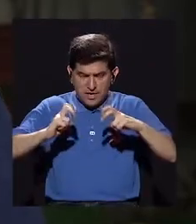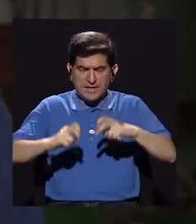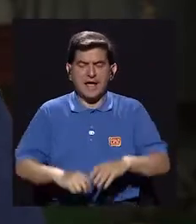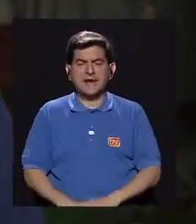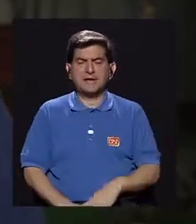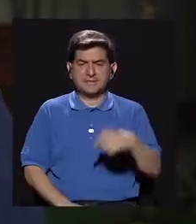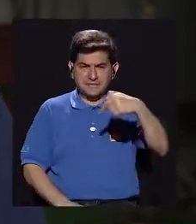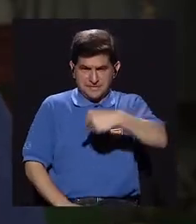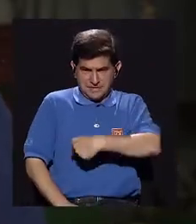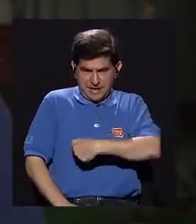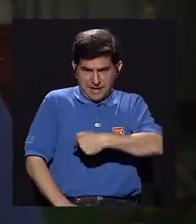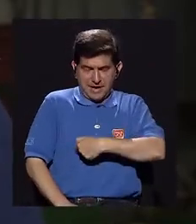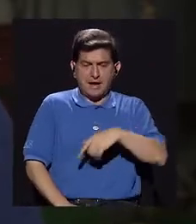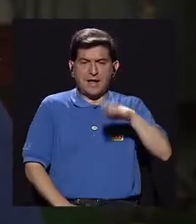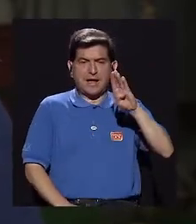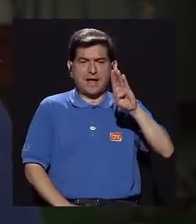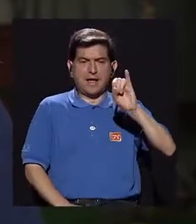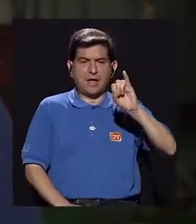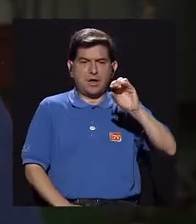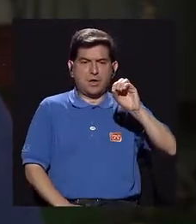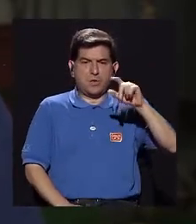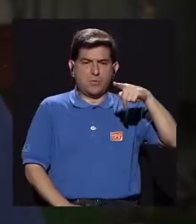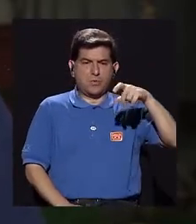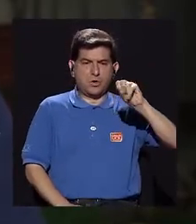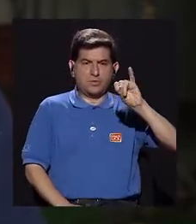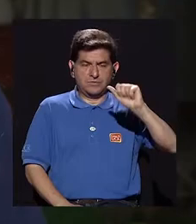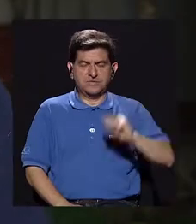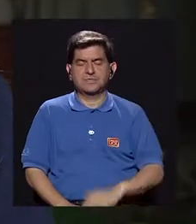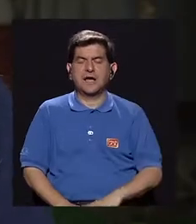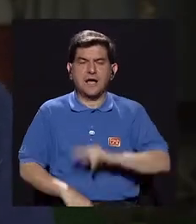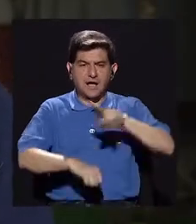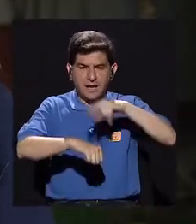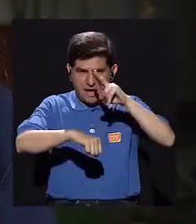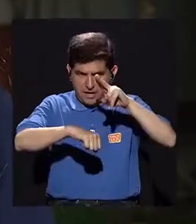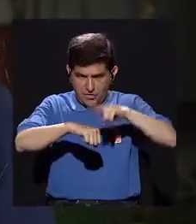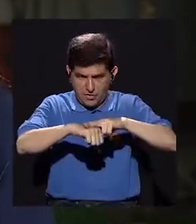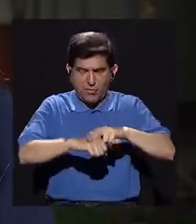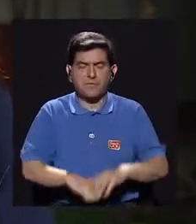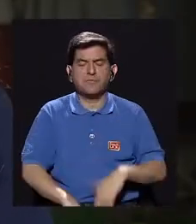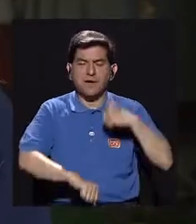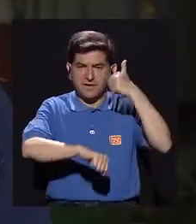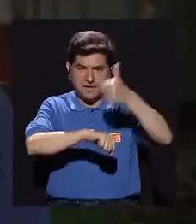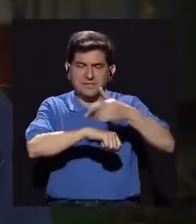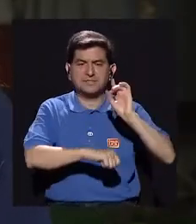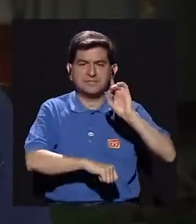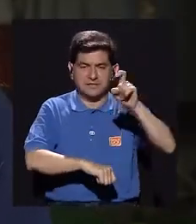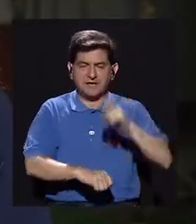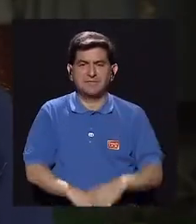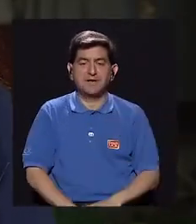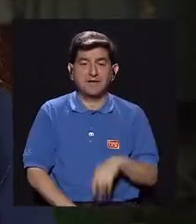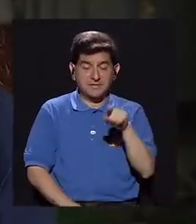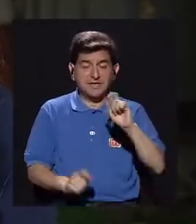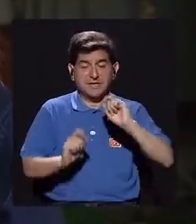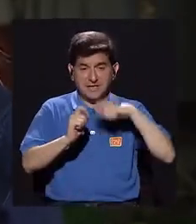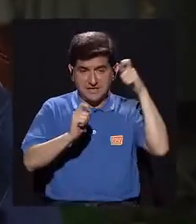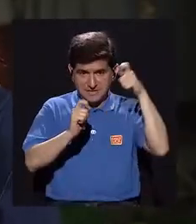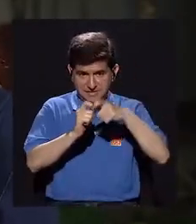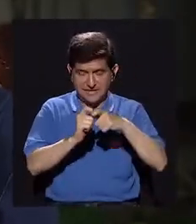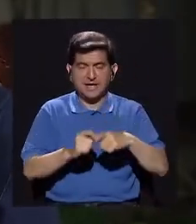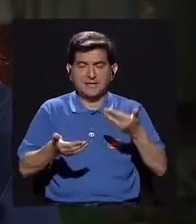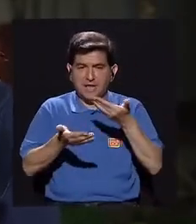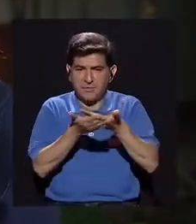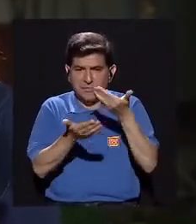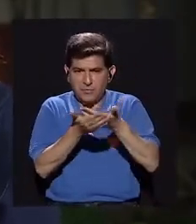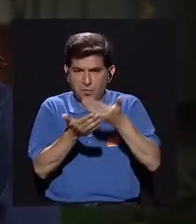biopsia, ¿verdad? Que al final, digamos, el gol estándar o el estándar de oro para establecer el diagnóstico es la biopsia del